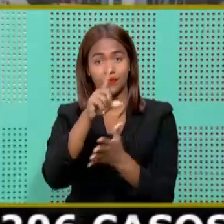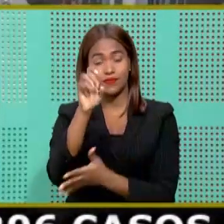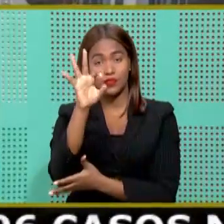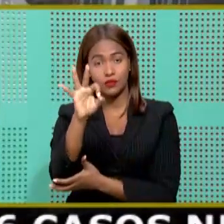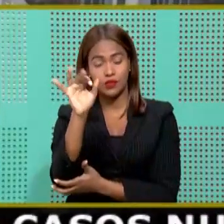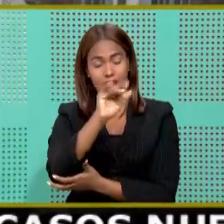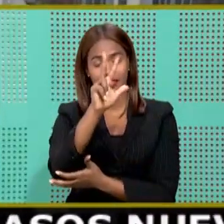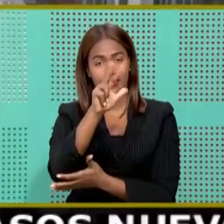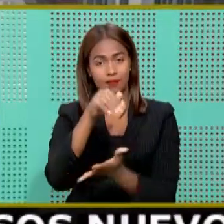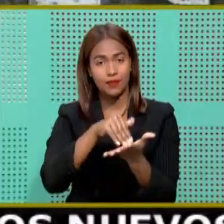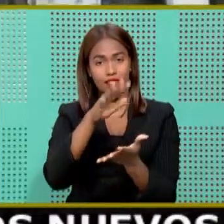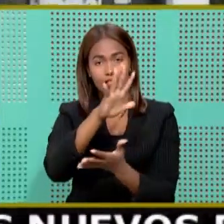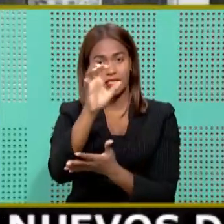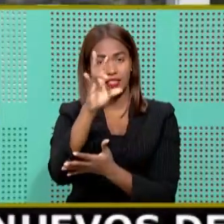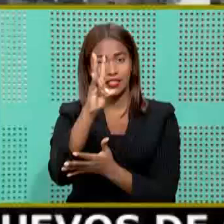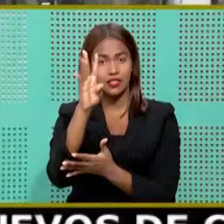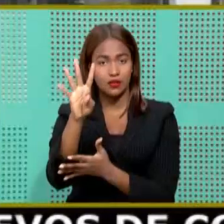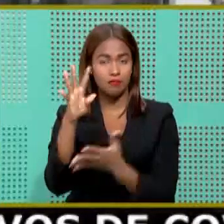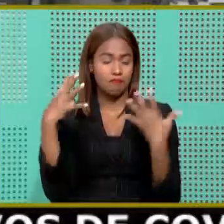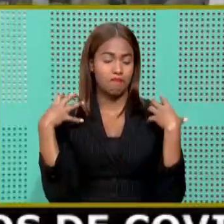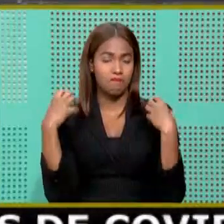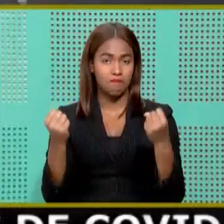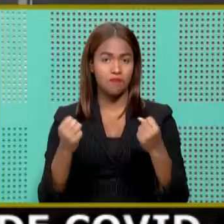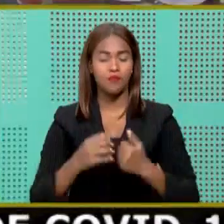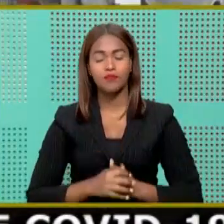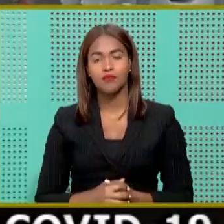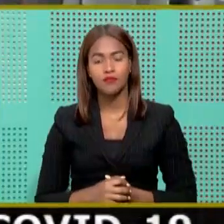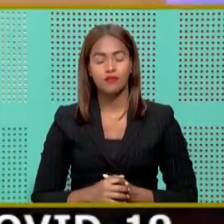y 3.574 recuperados.